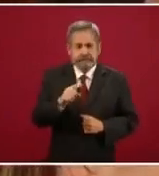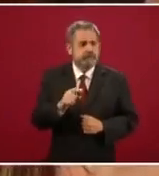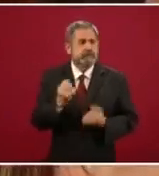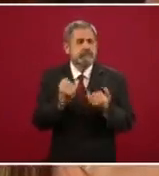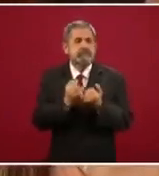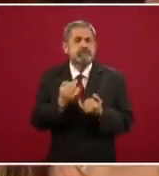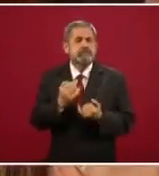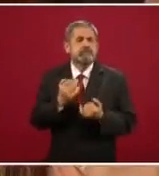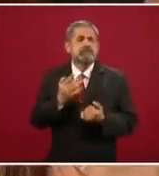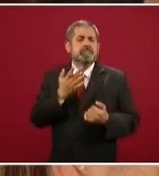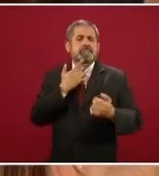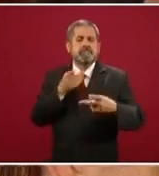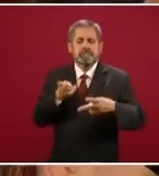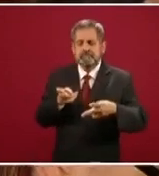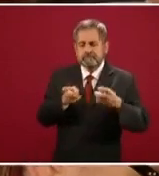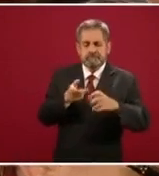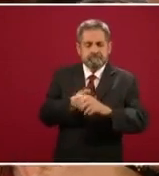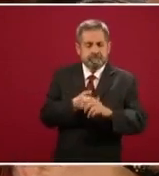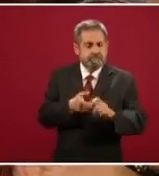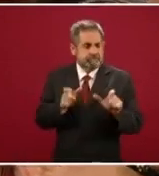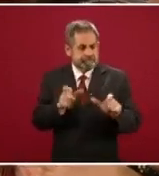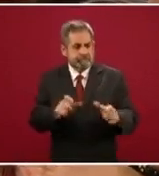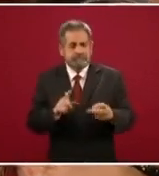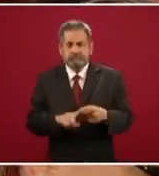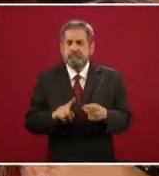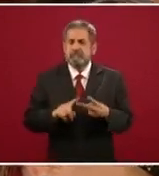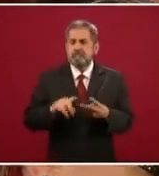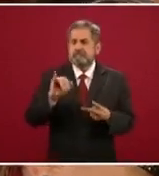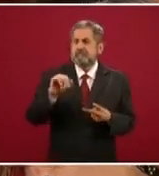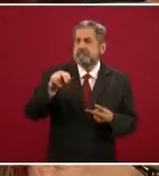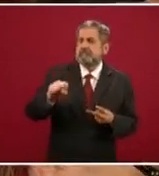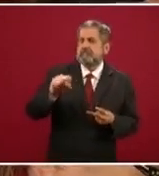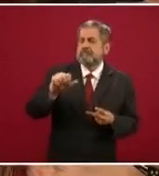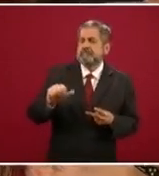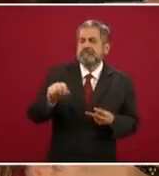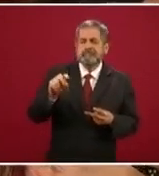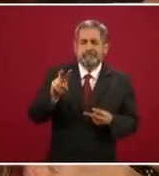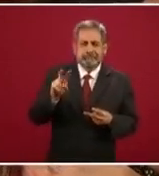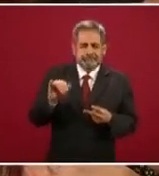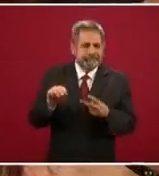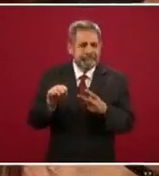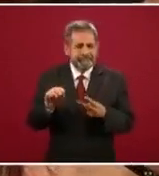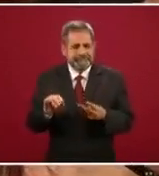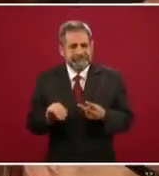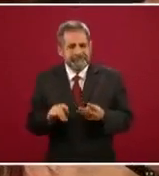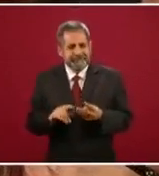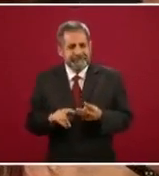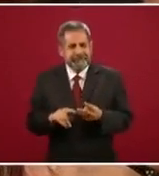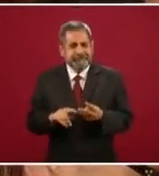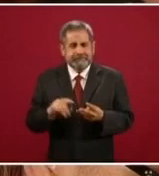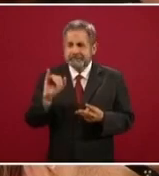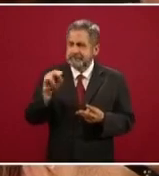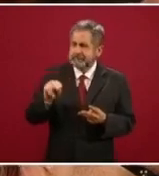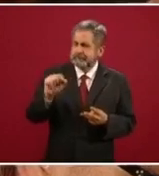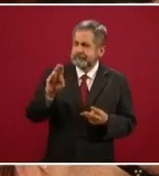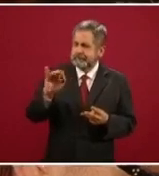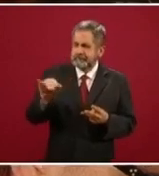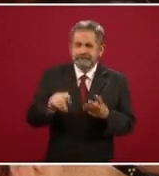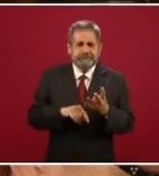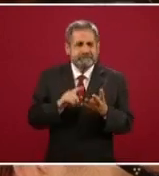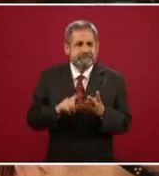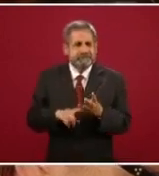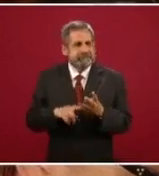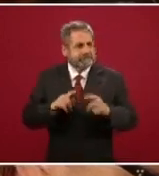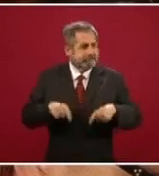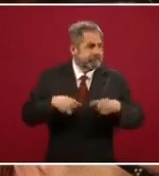huachicol, así como se está haciendo con el INSABI y con tratar de que haya salud gratuita para todas y